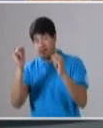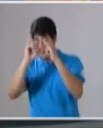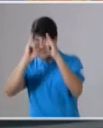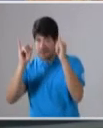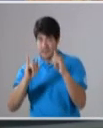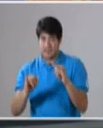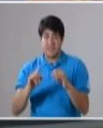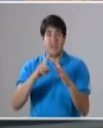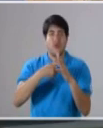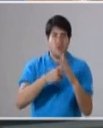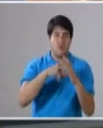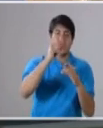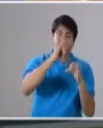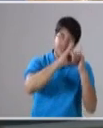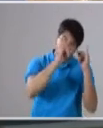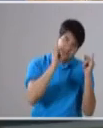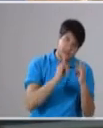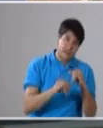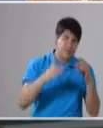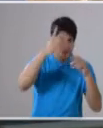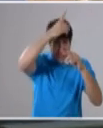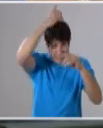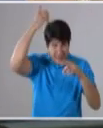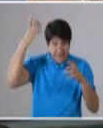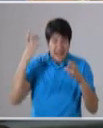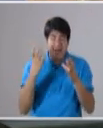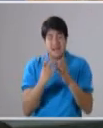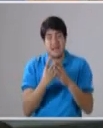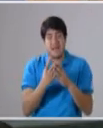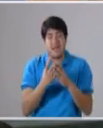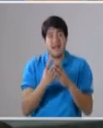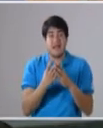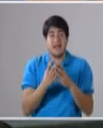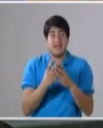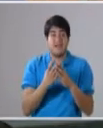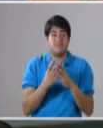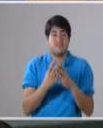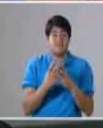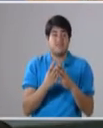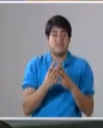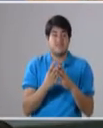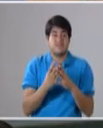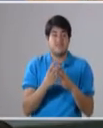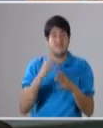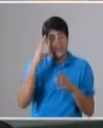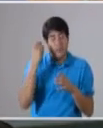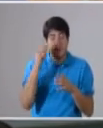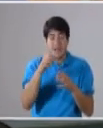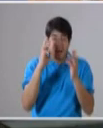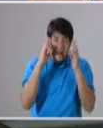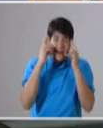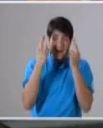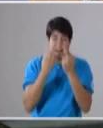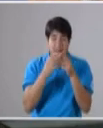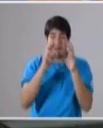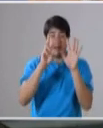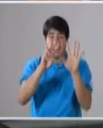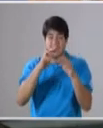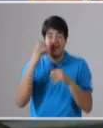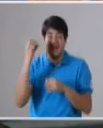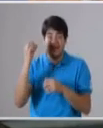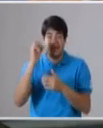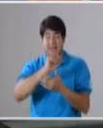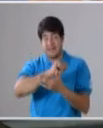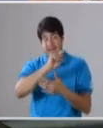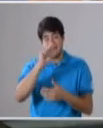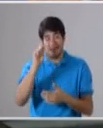tiempo de Daniel, y que el movimiento escatológico, porque a Daniel le revelaron las 70 semanas de Daniel, le revelaron el macho cabrío,